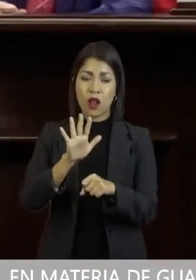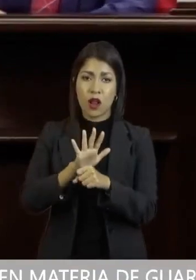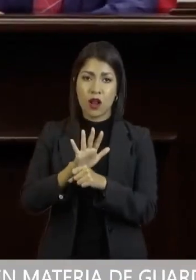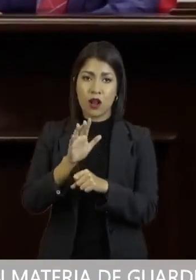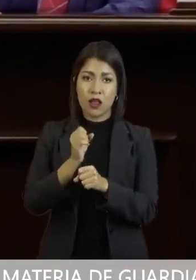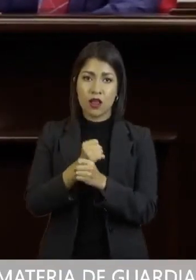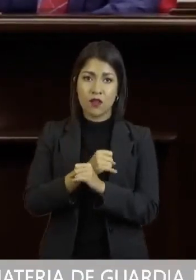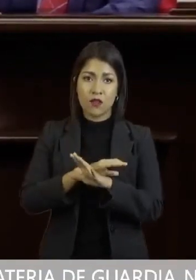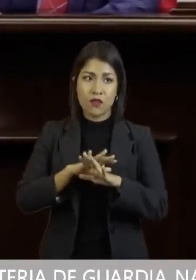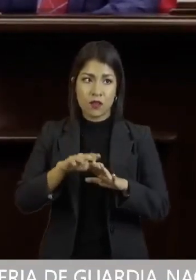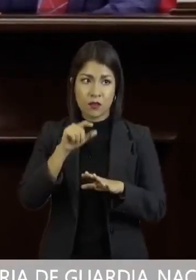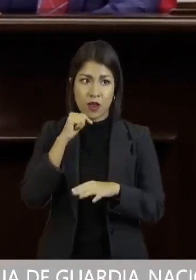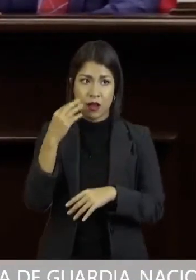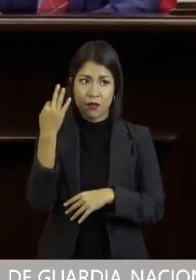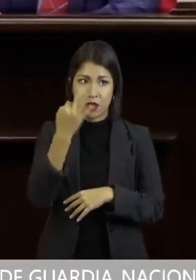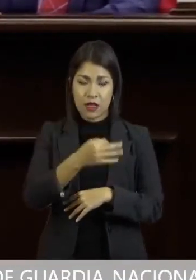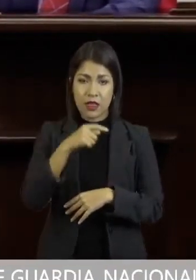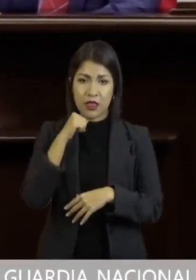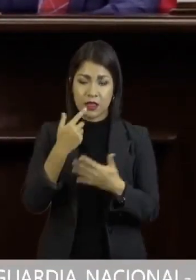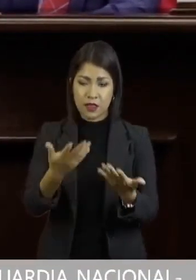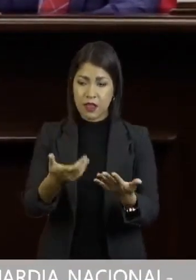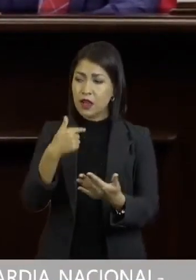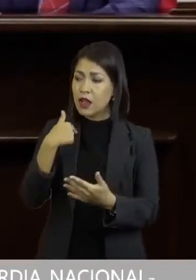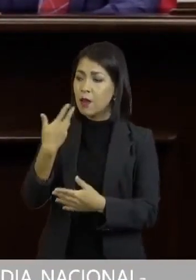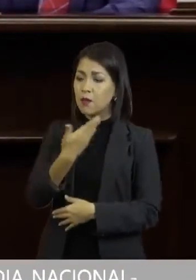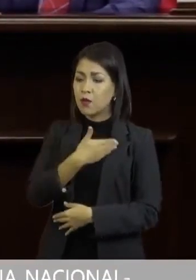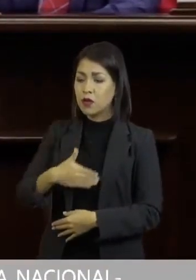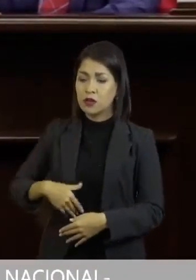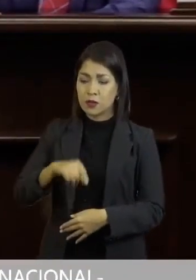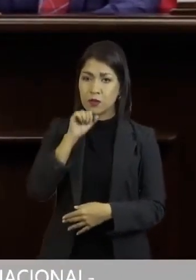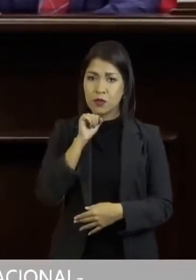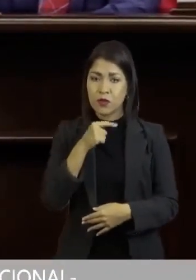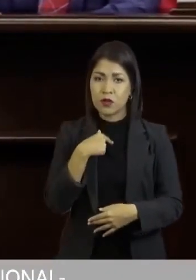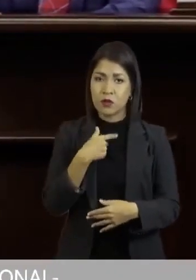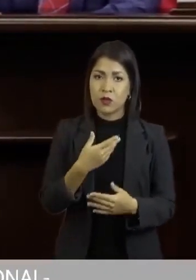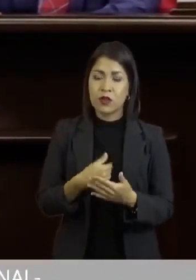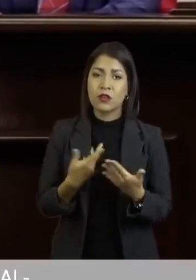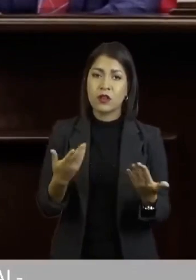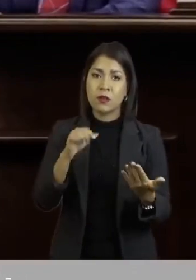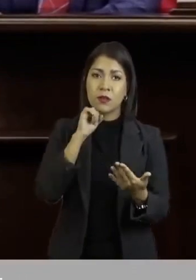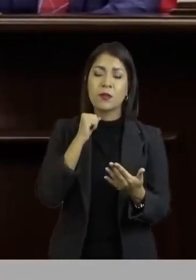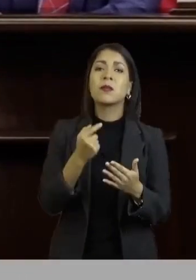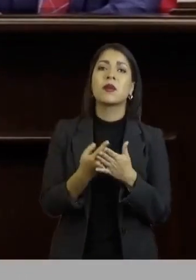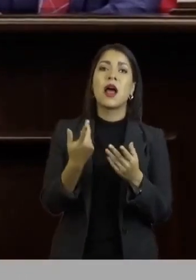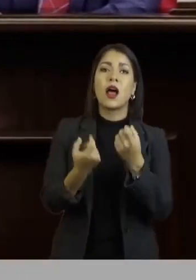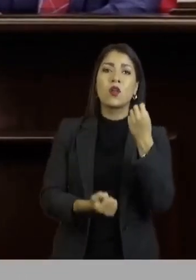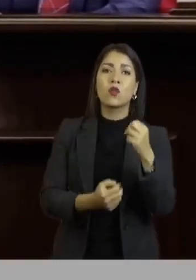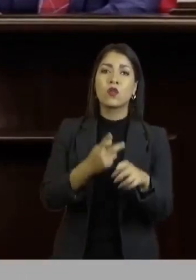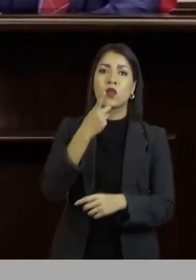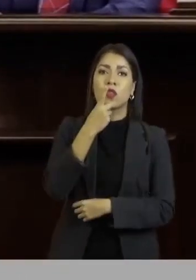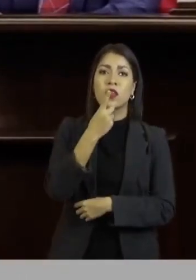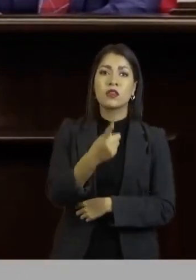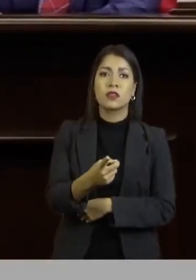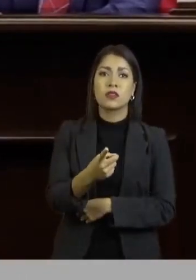de comprometerse estados y municipios y desde luego el gobierno federal. Habrá quienes nos digan que eso ya